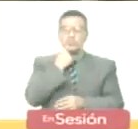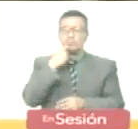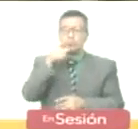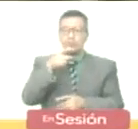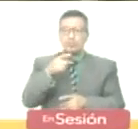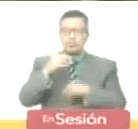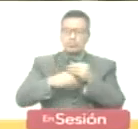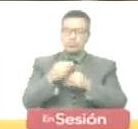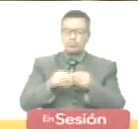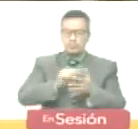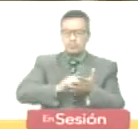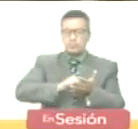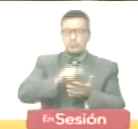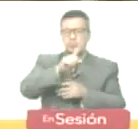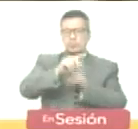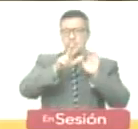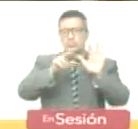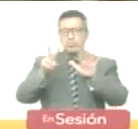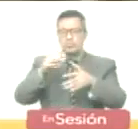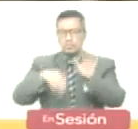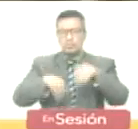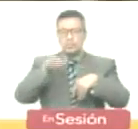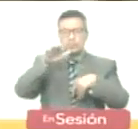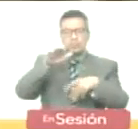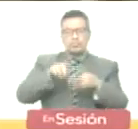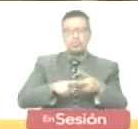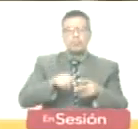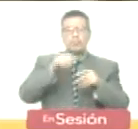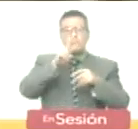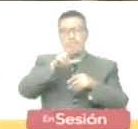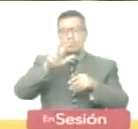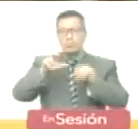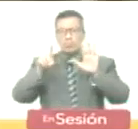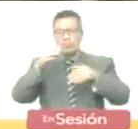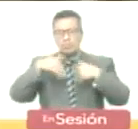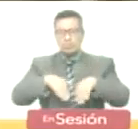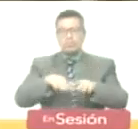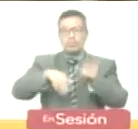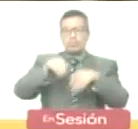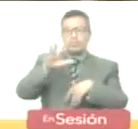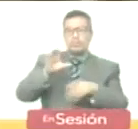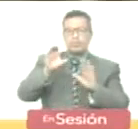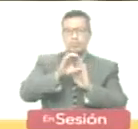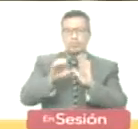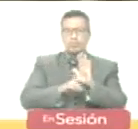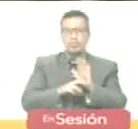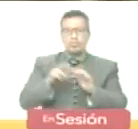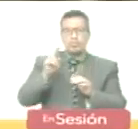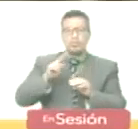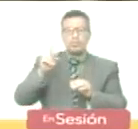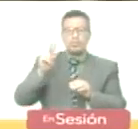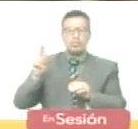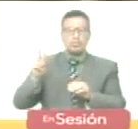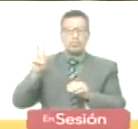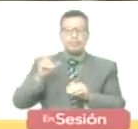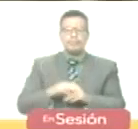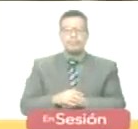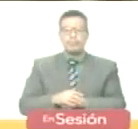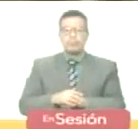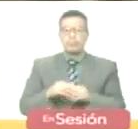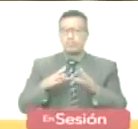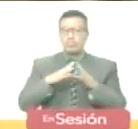con lo previsto en los artículos 187, numeral 14 y 236, numeral 15 de la Constitución de la República Bolivariana de Venezuela.